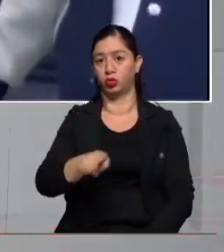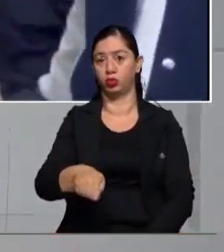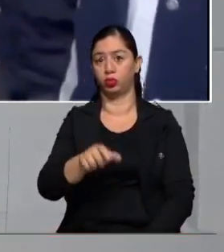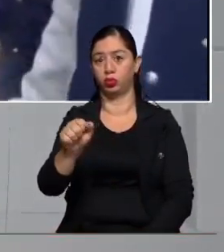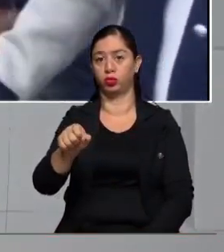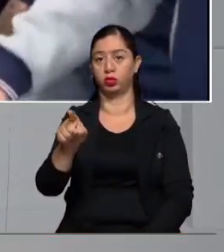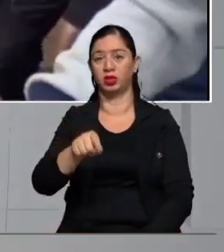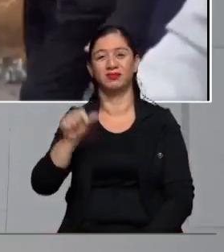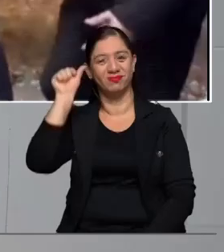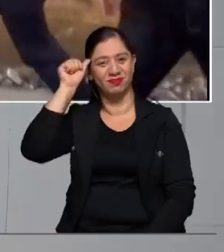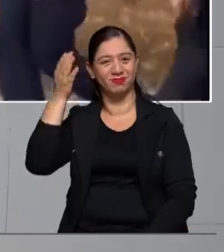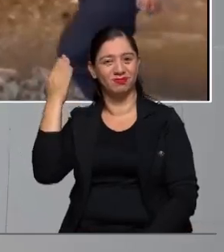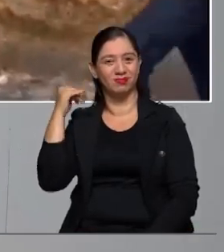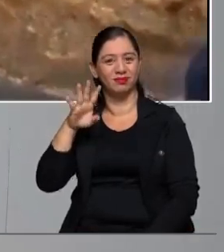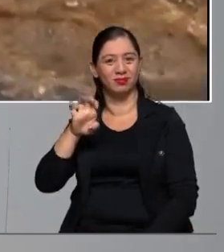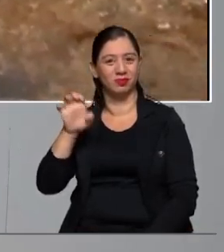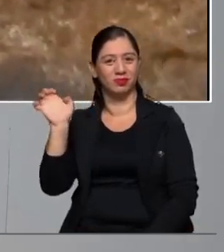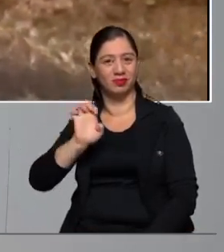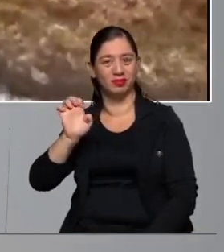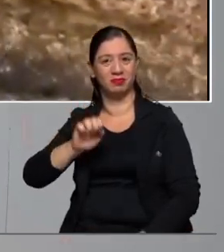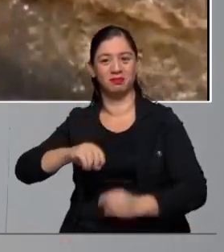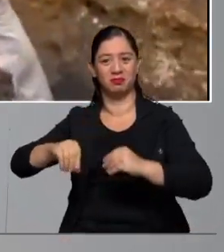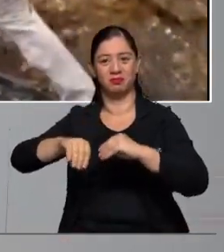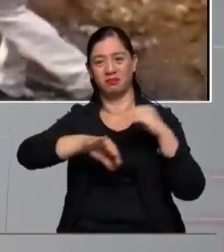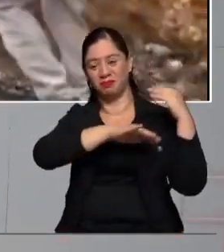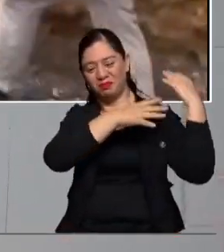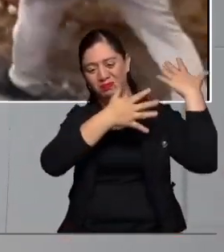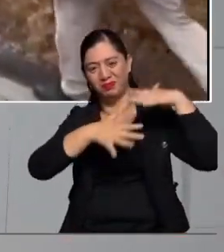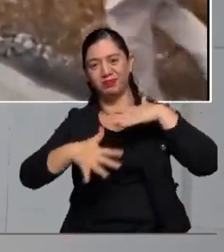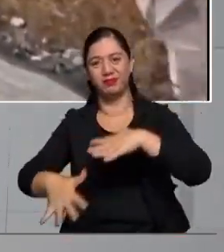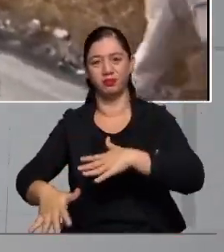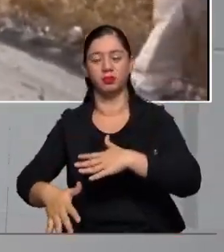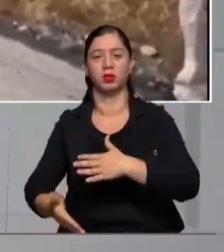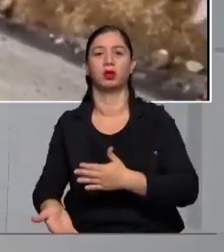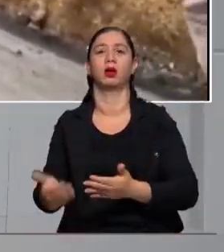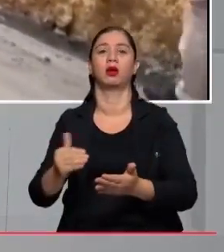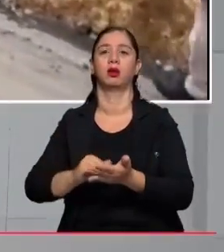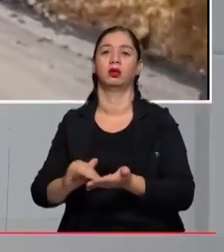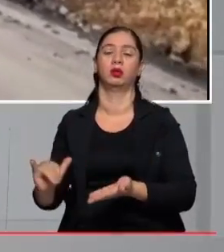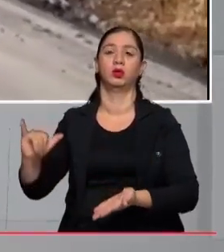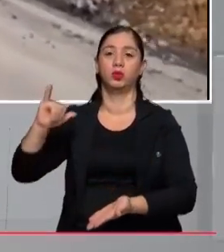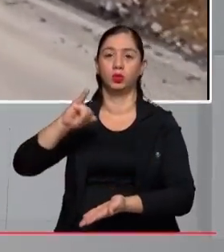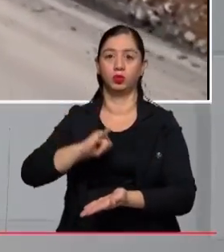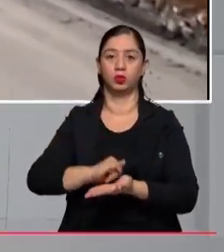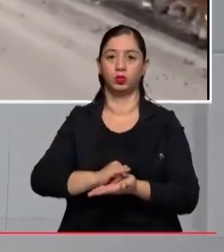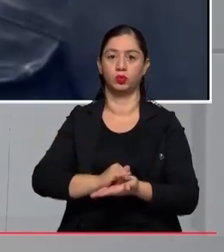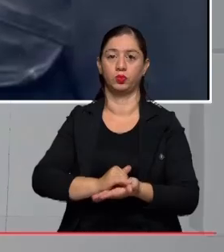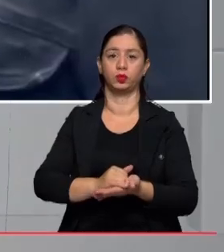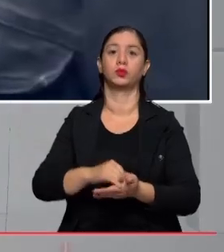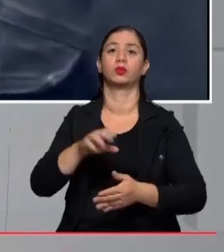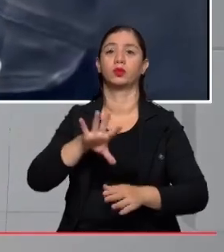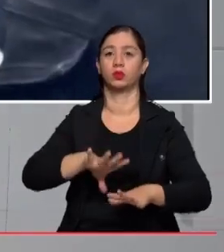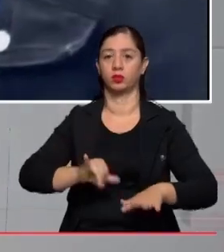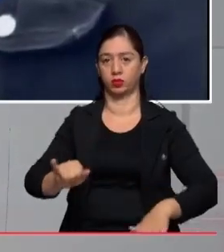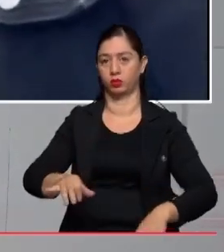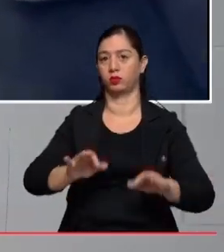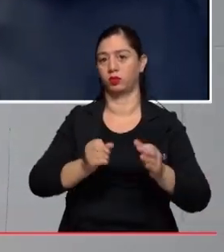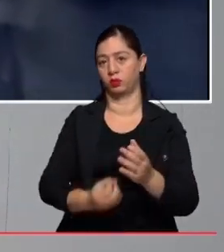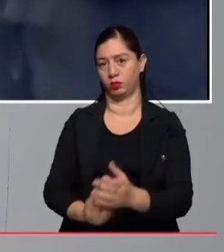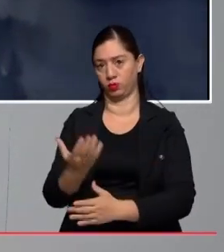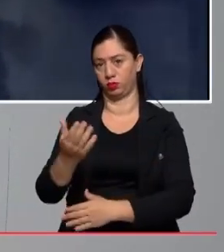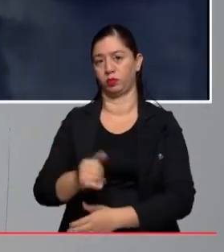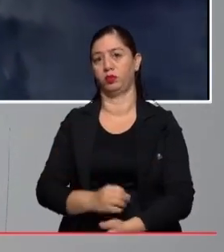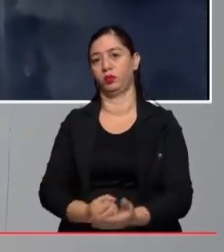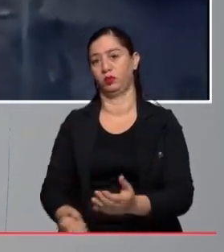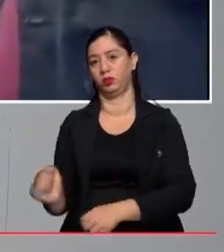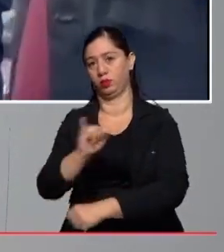se registró la caída de material en la carretera se reactivó la venta de tiquetes en la terminal de transportes de Cali hacia pasto y